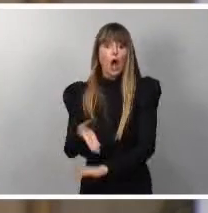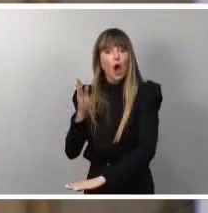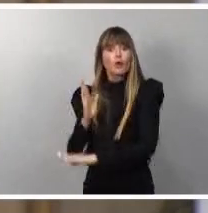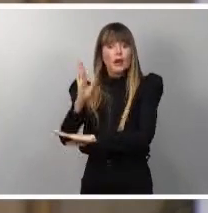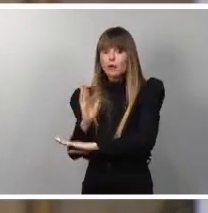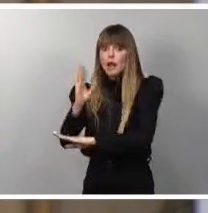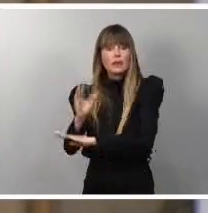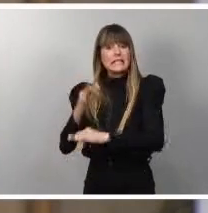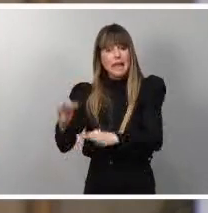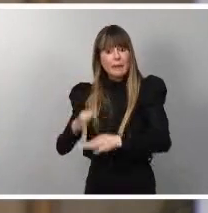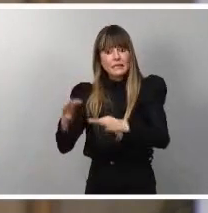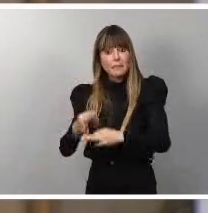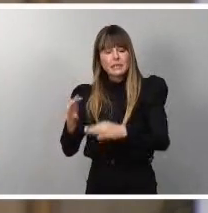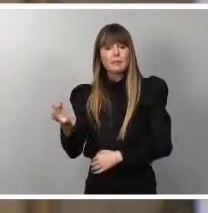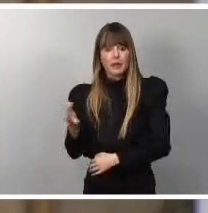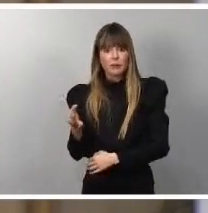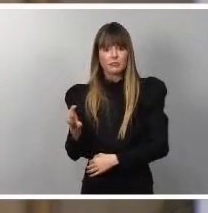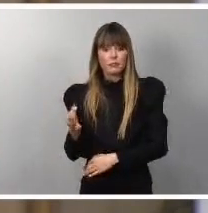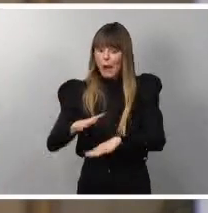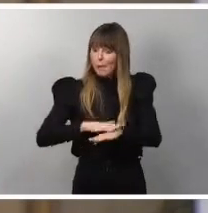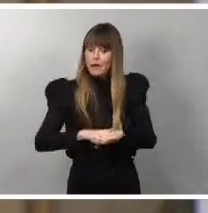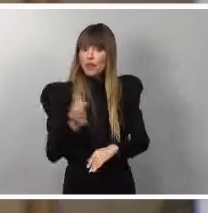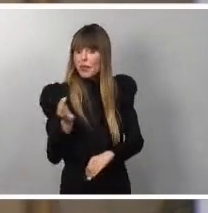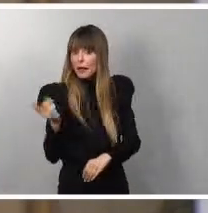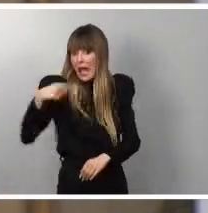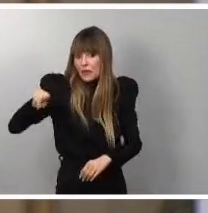siempre, hasta que se retracten aquellos que lo hacen. Y,